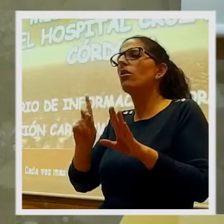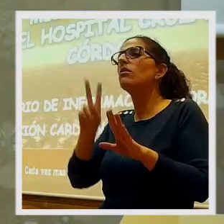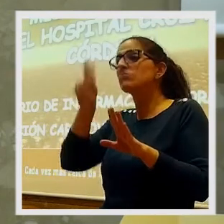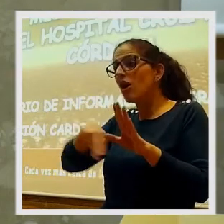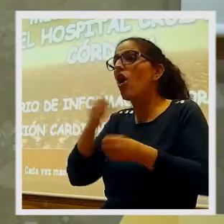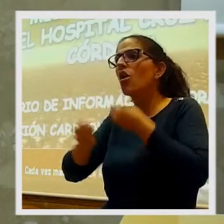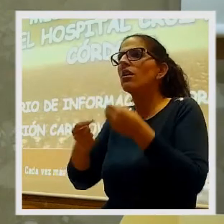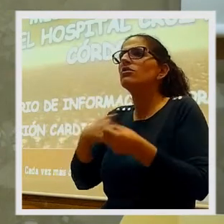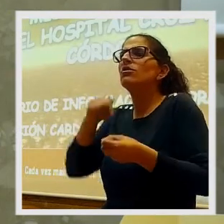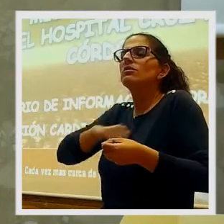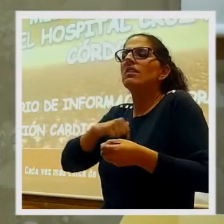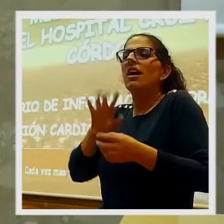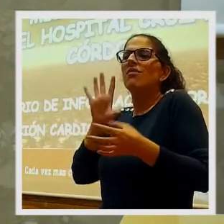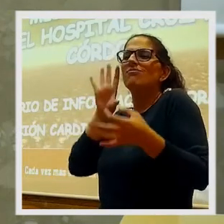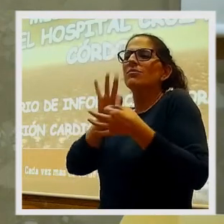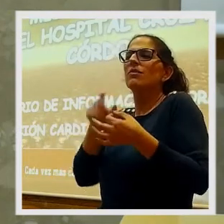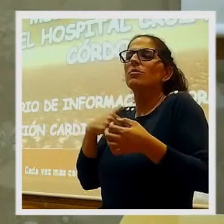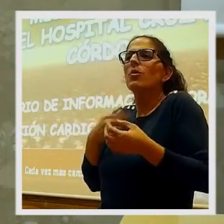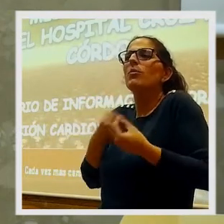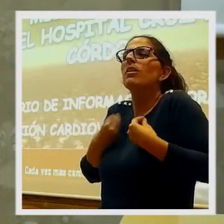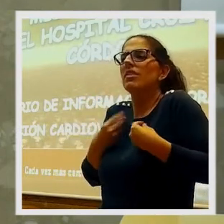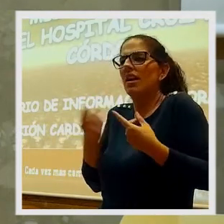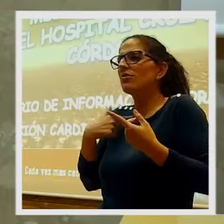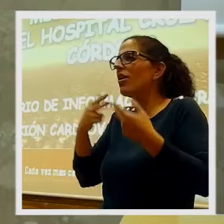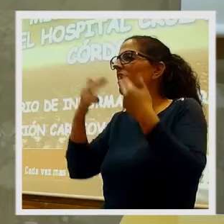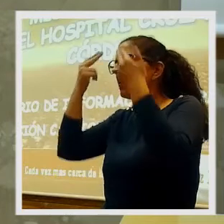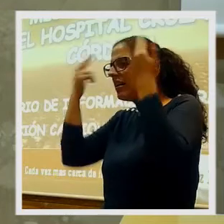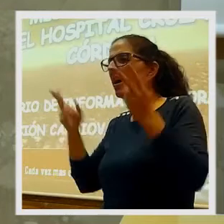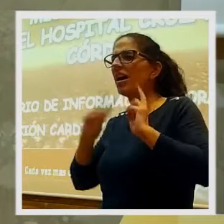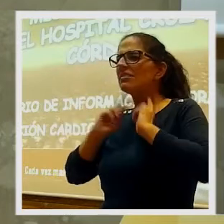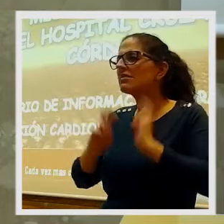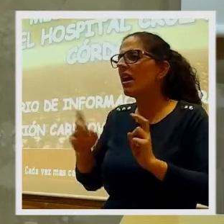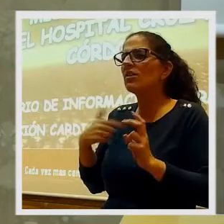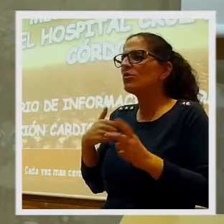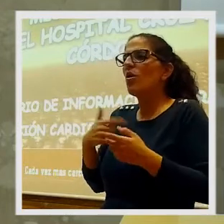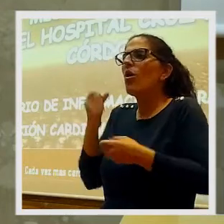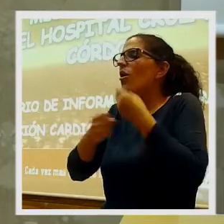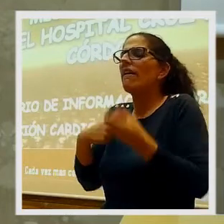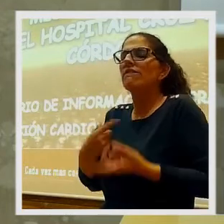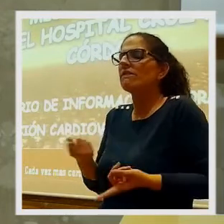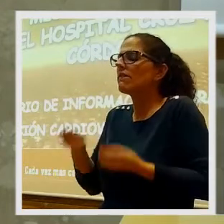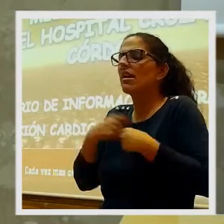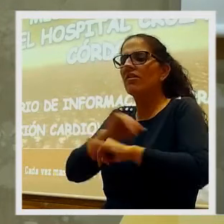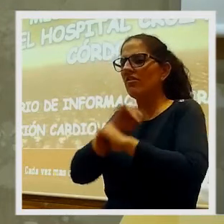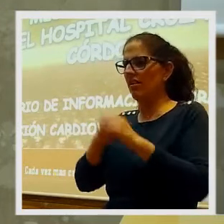era un estilo de vida, una válvula de escape a esos días que todo te viene en contra. Es una ilusión, es